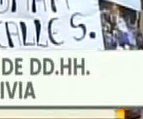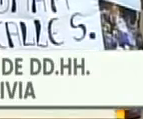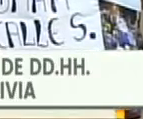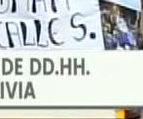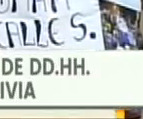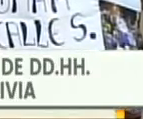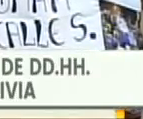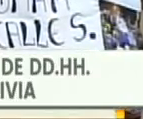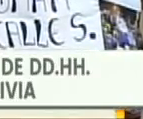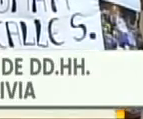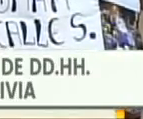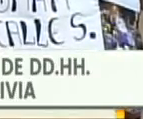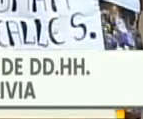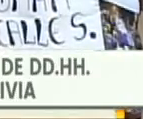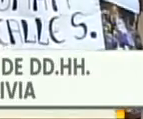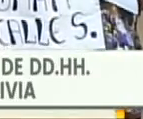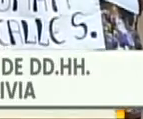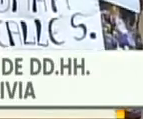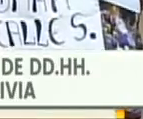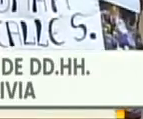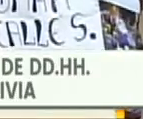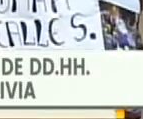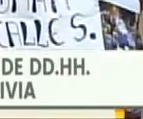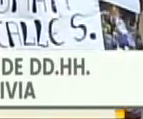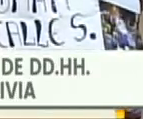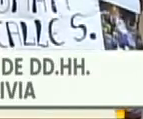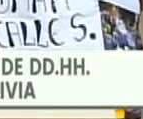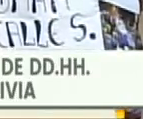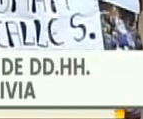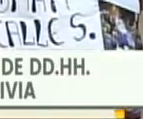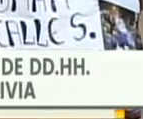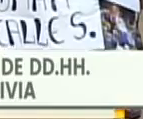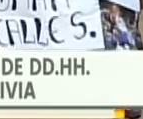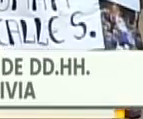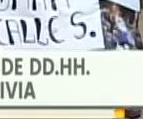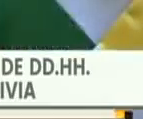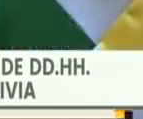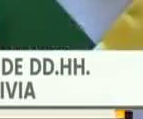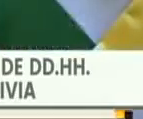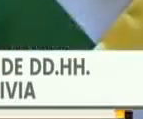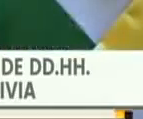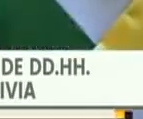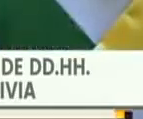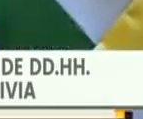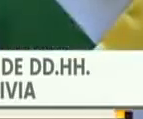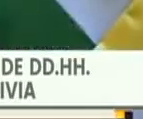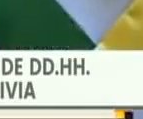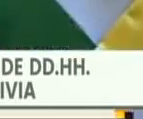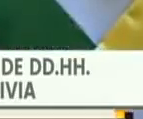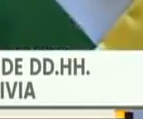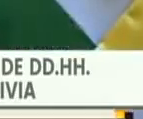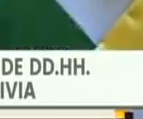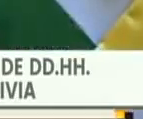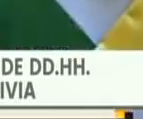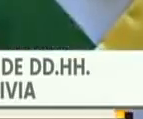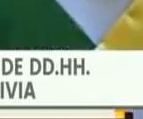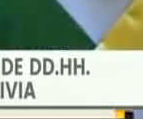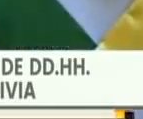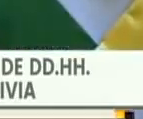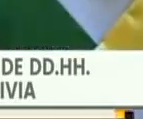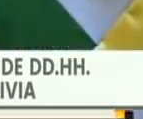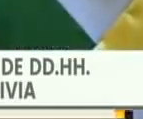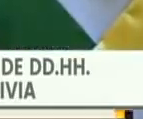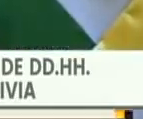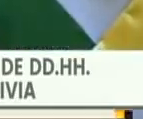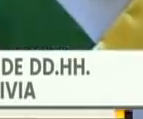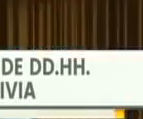Sacaba. Saludar a los invitados especiales, a nuestro hermano Andrónico Rodríguez, presidente de la Cámara de